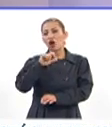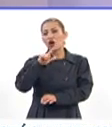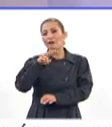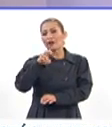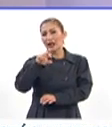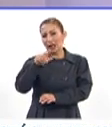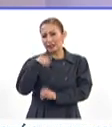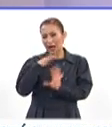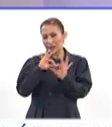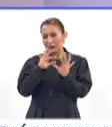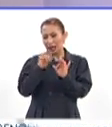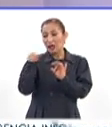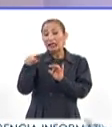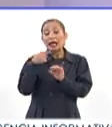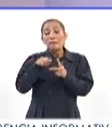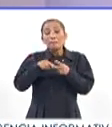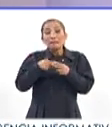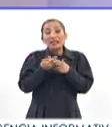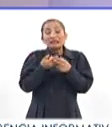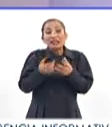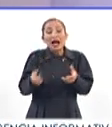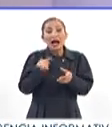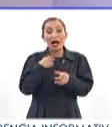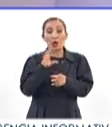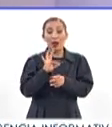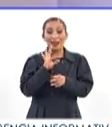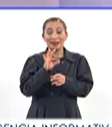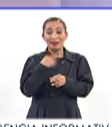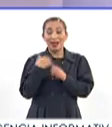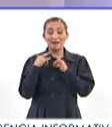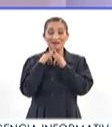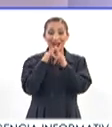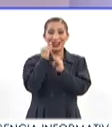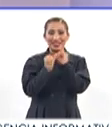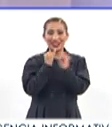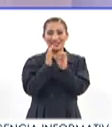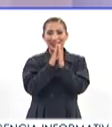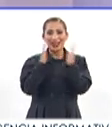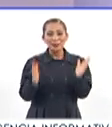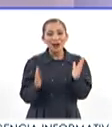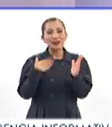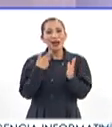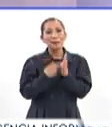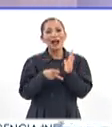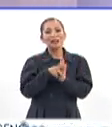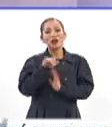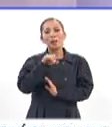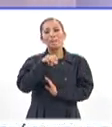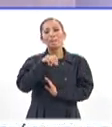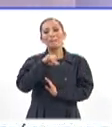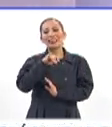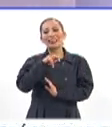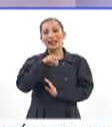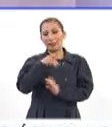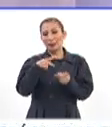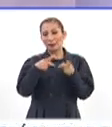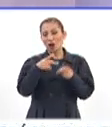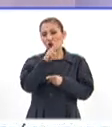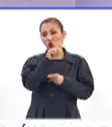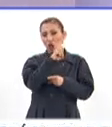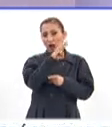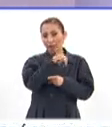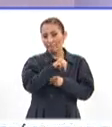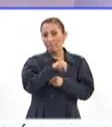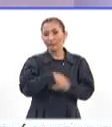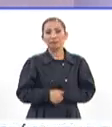todos los detalles ya de la inauguración de la 40ª edición de la Feria Internacional del Libro del Palacio de Minería que organiza la Universidad Nacional